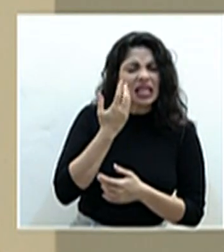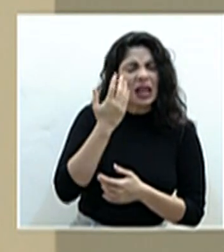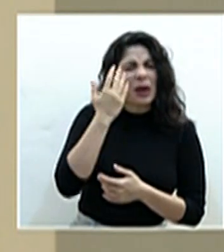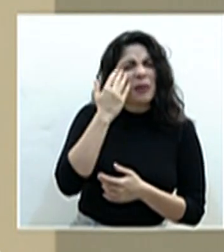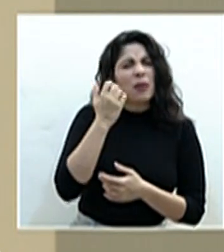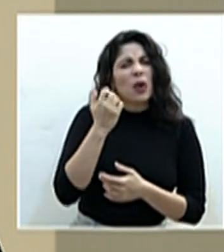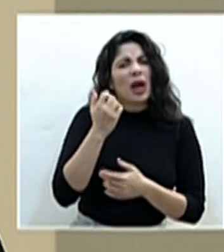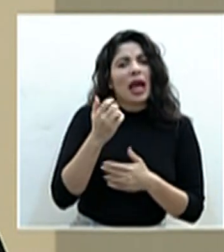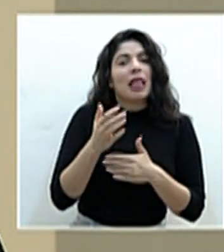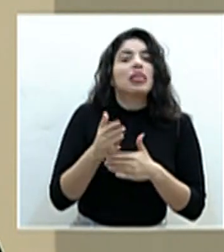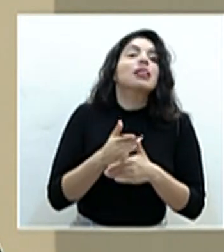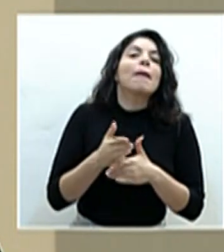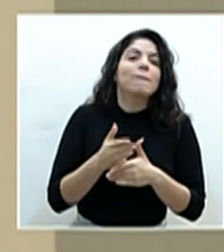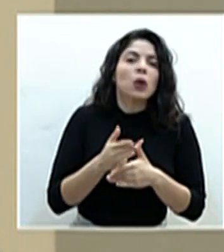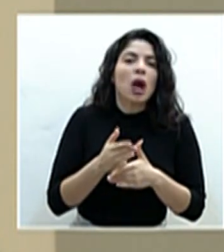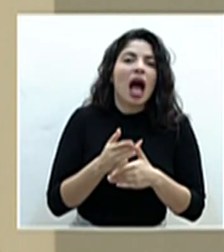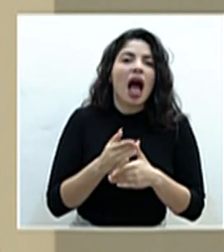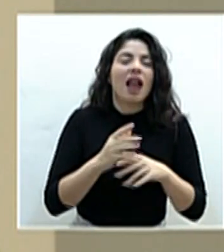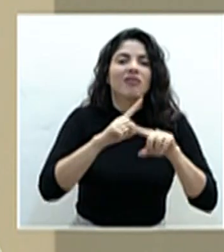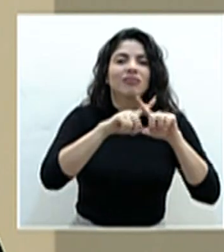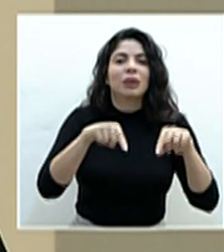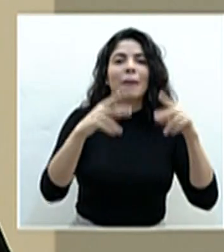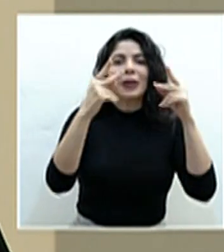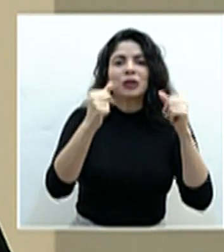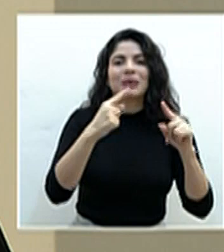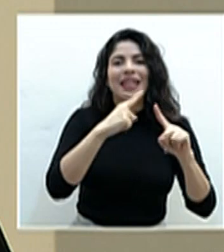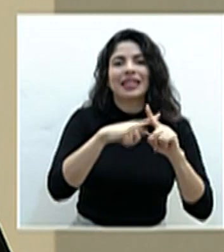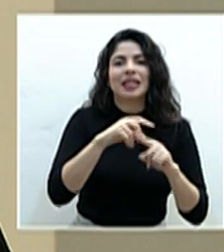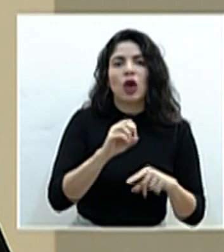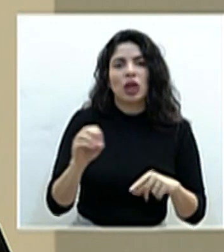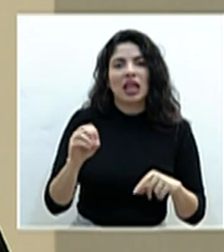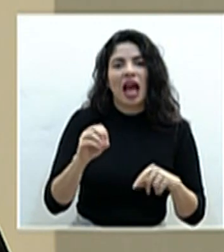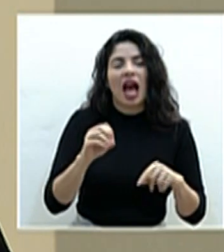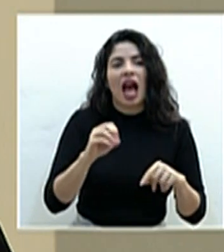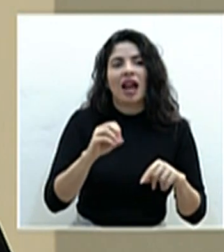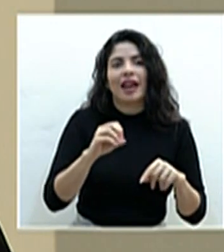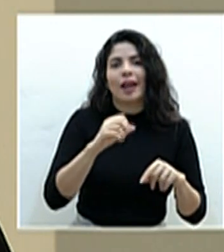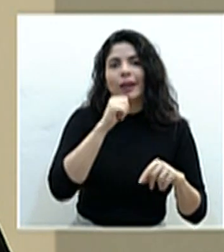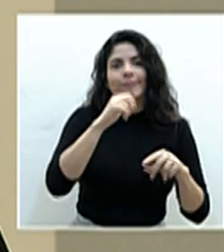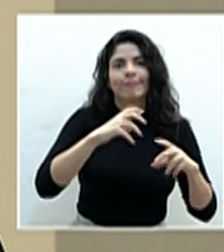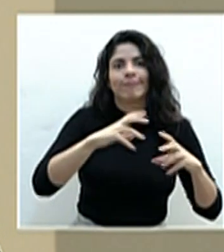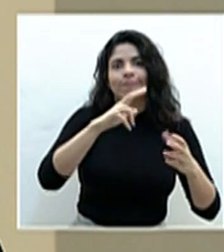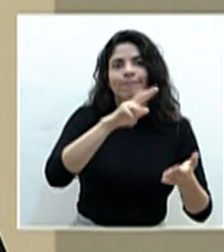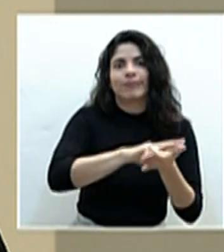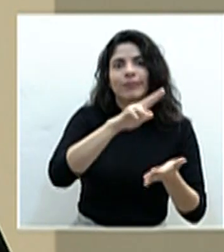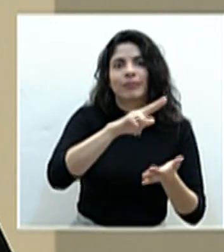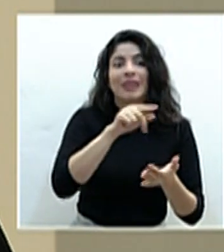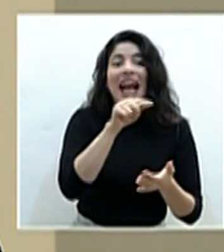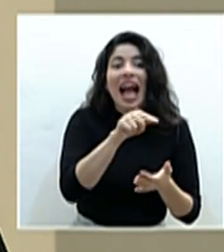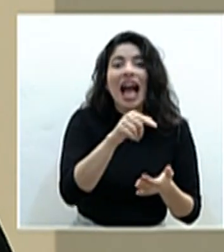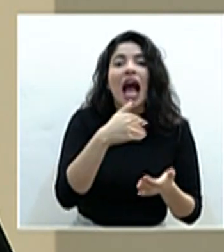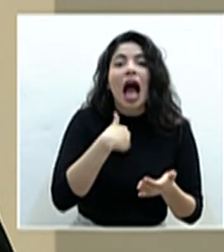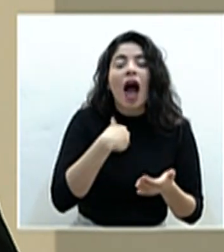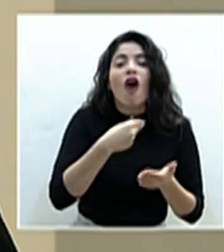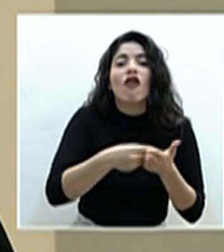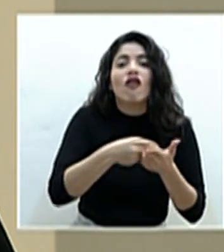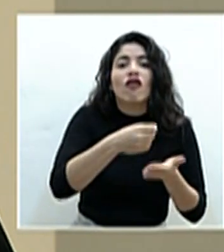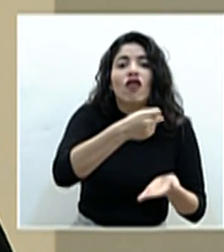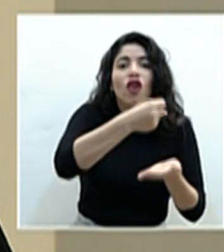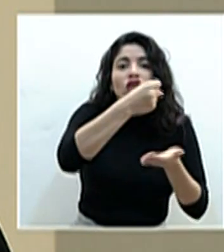rechazo temporal o en este momento por el presupuesto extraordinario que tenía los fondos